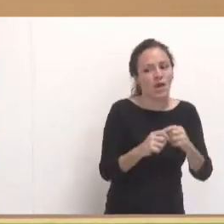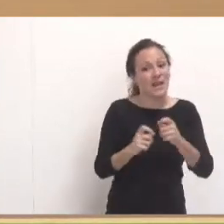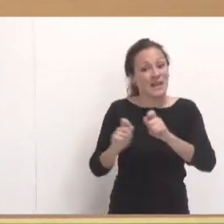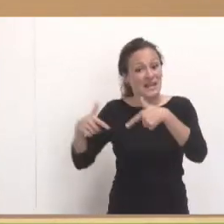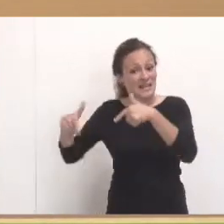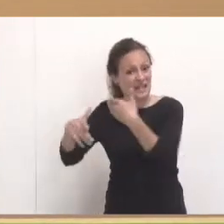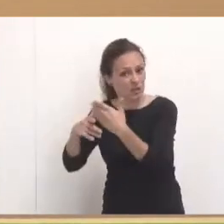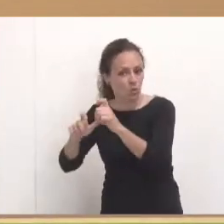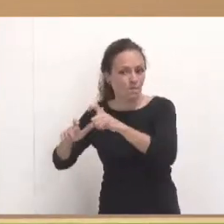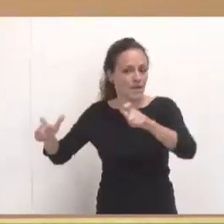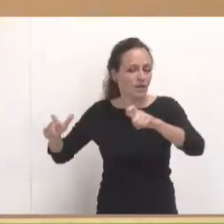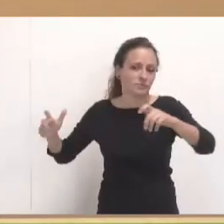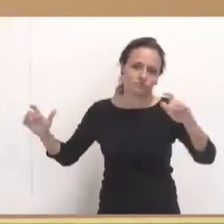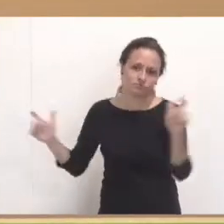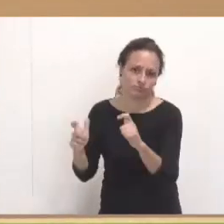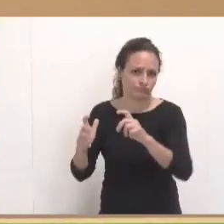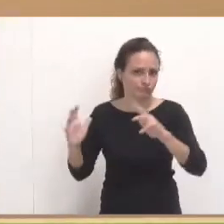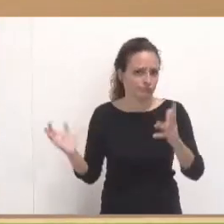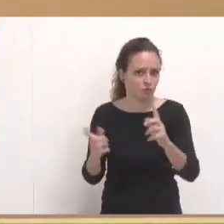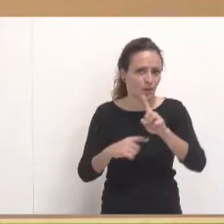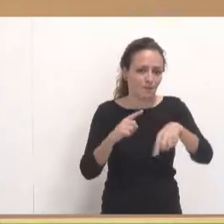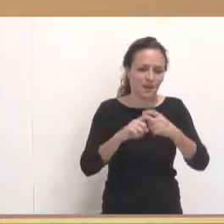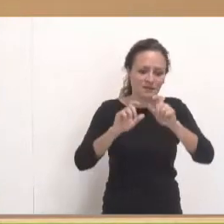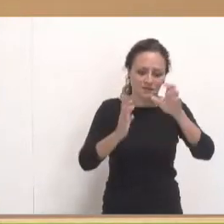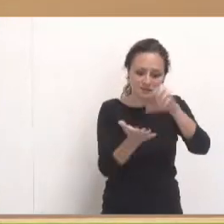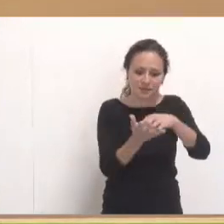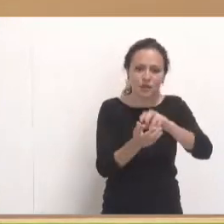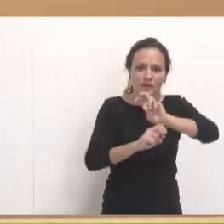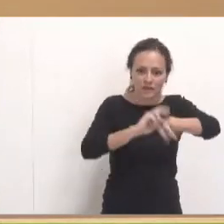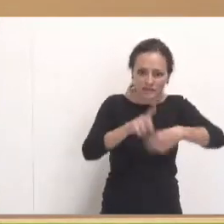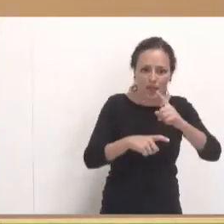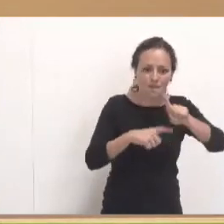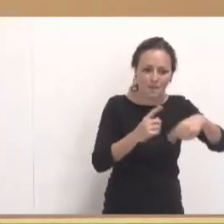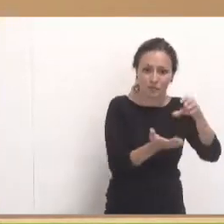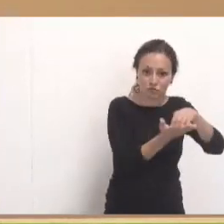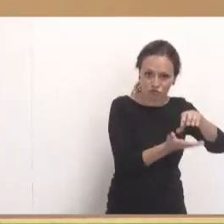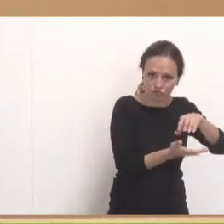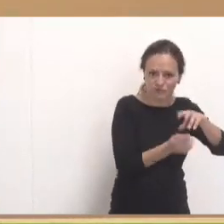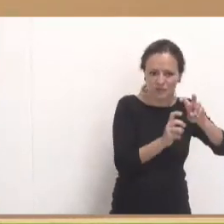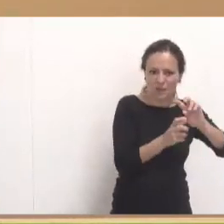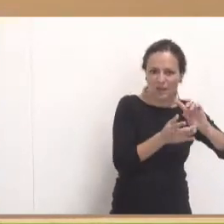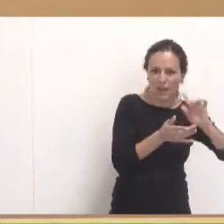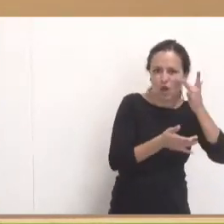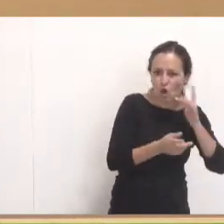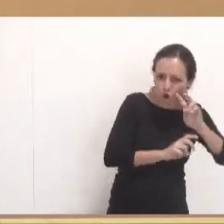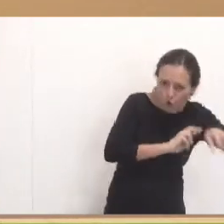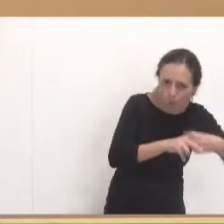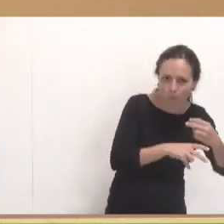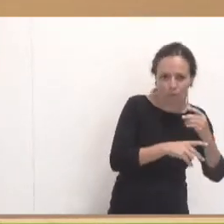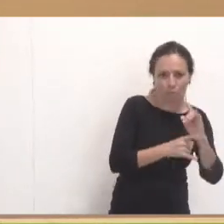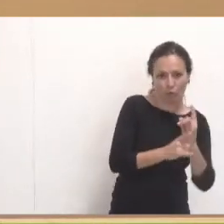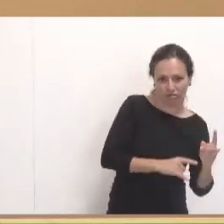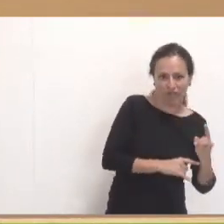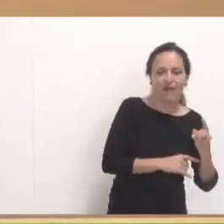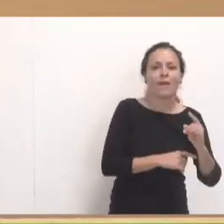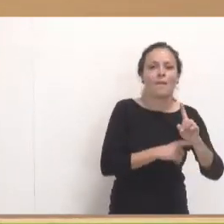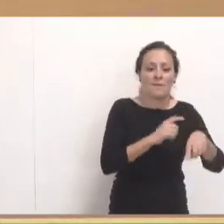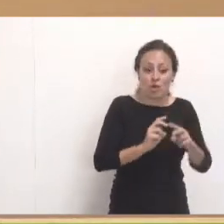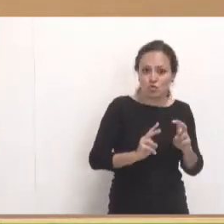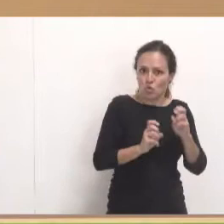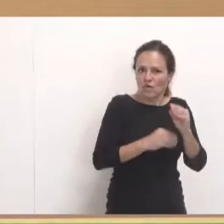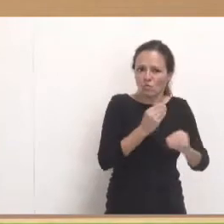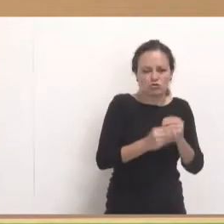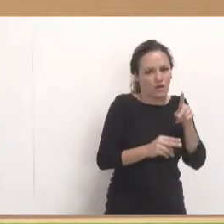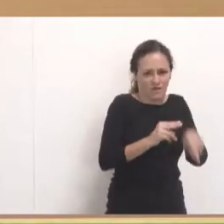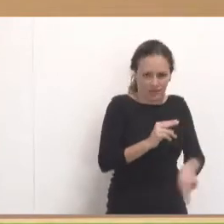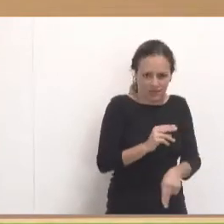el aumento de las tasas de reciclaje, la financiación de instalaciones de compostaje, la prohibición del plástico de un solo uso, la implantación de nuevos sistemas integrados de gestión de